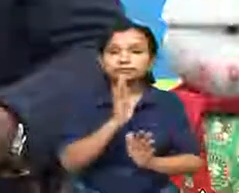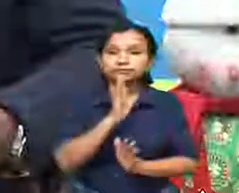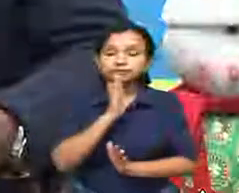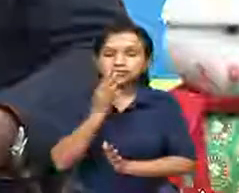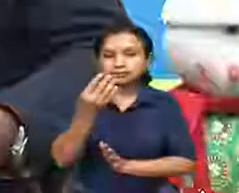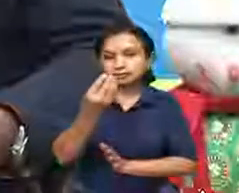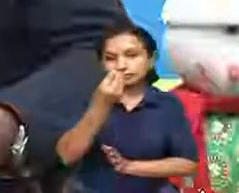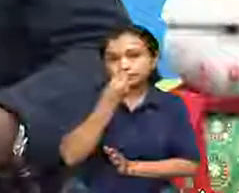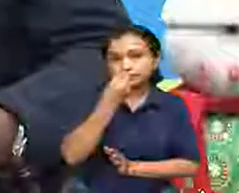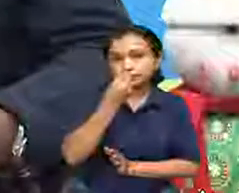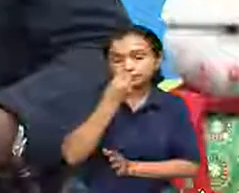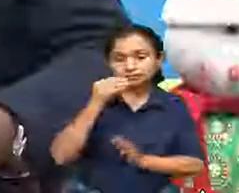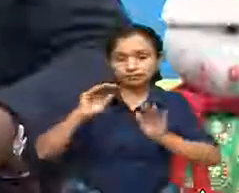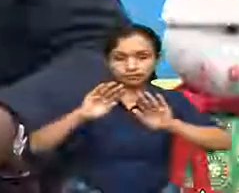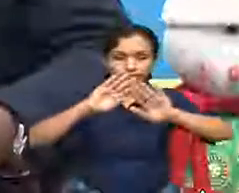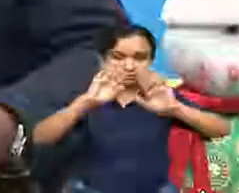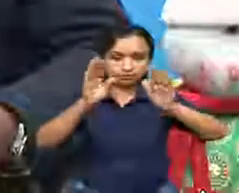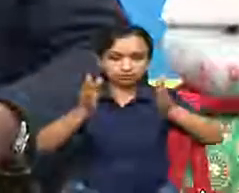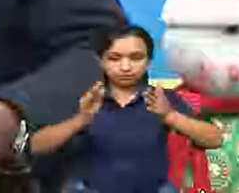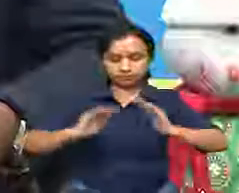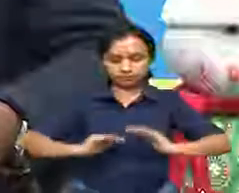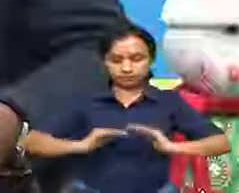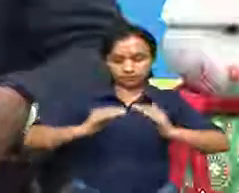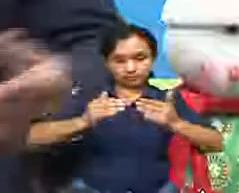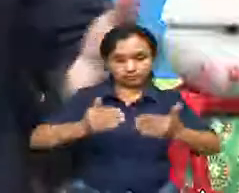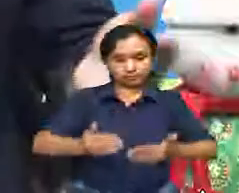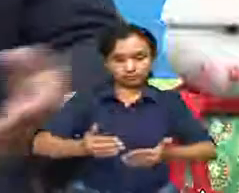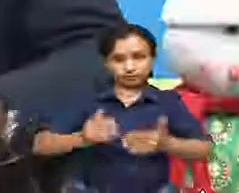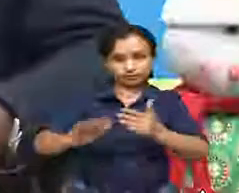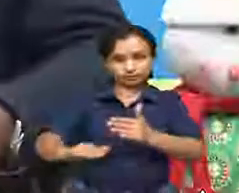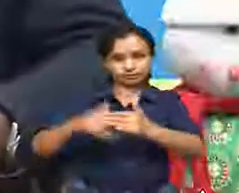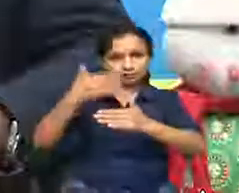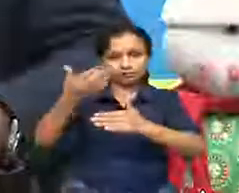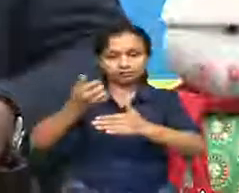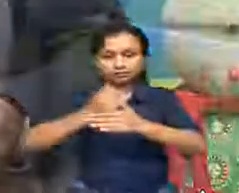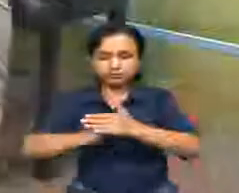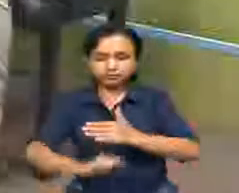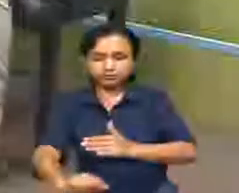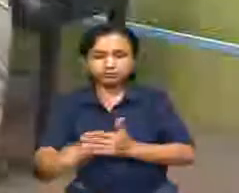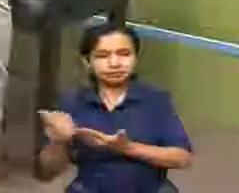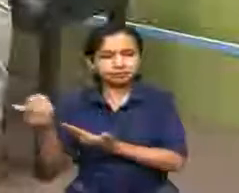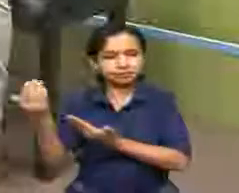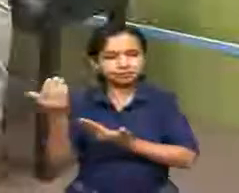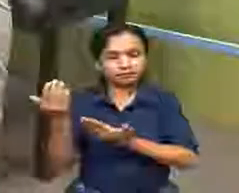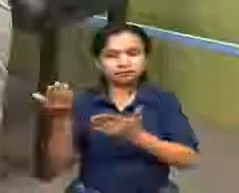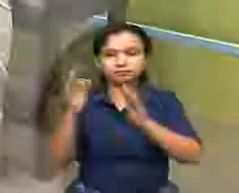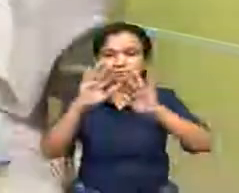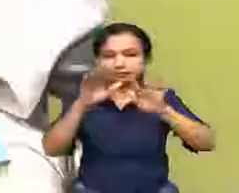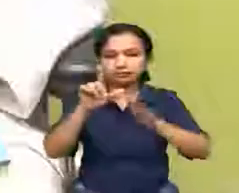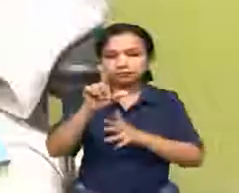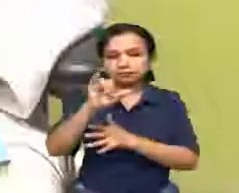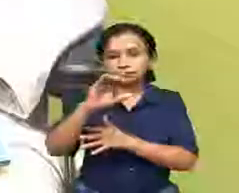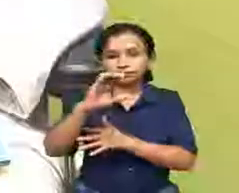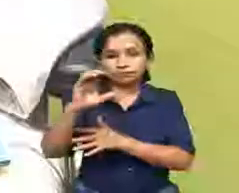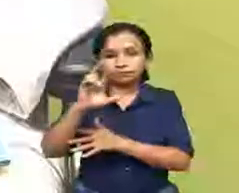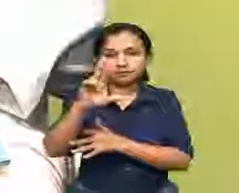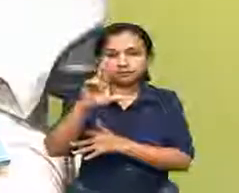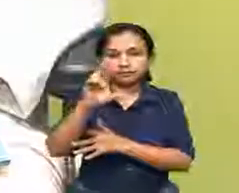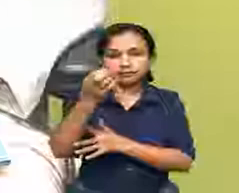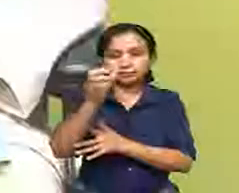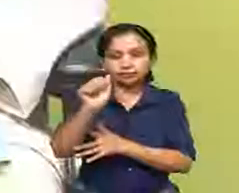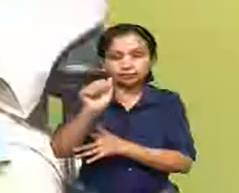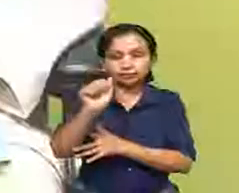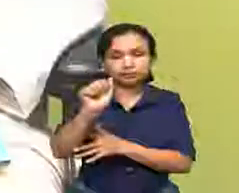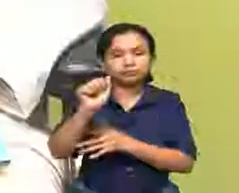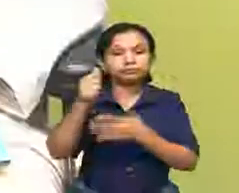alimentación de la mujer embarazada y la puérpera, y para ello tenemos como invitada la licenciada Rosa Acevedo, quien